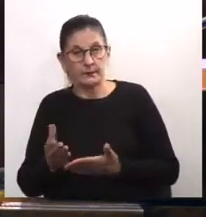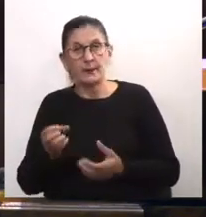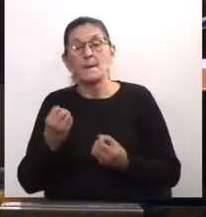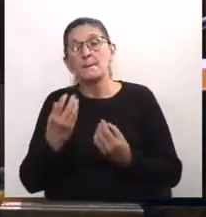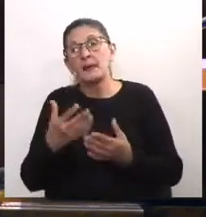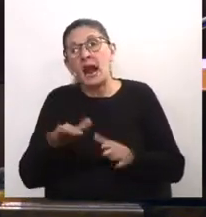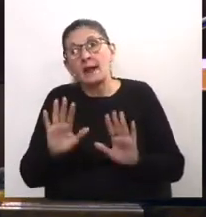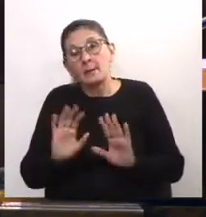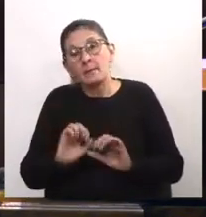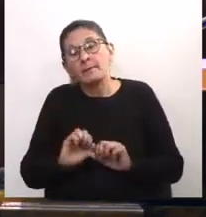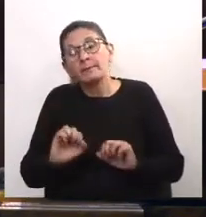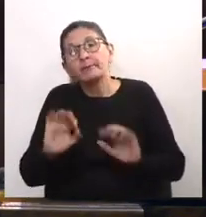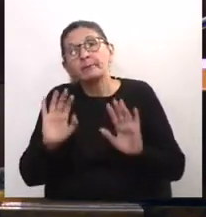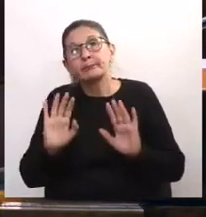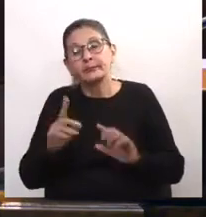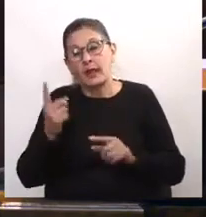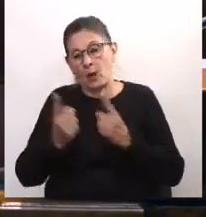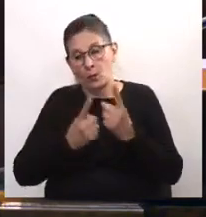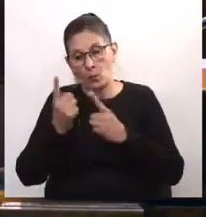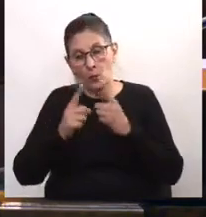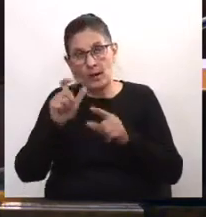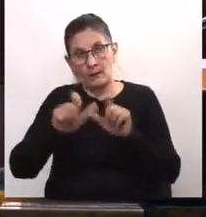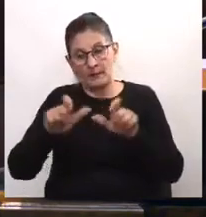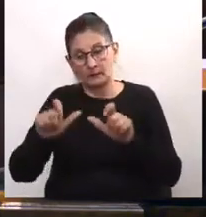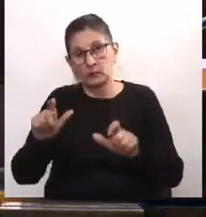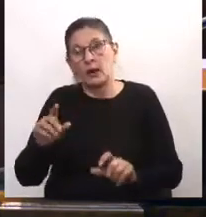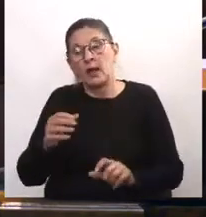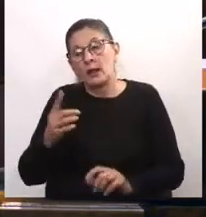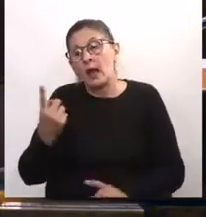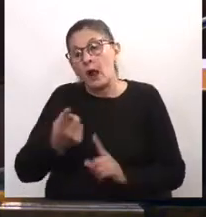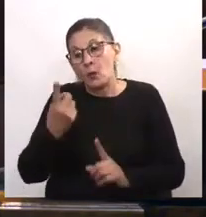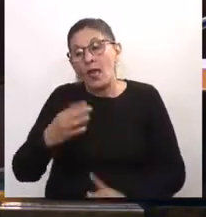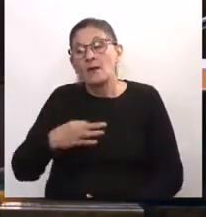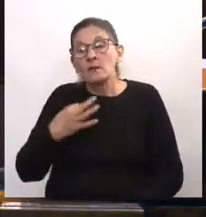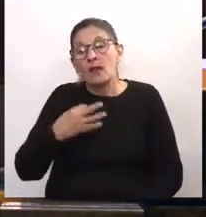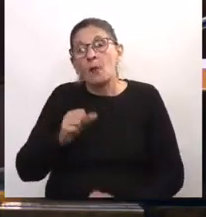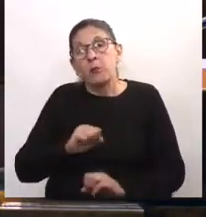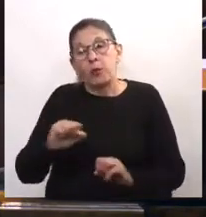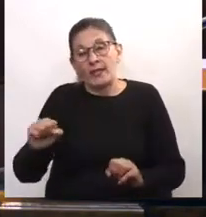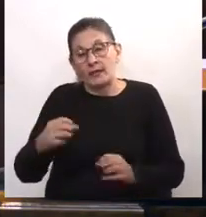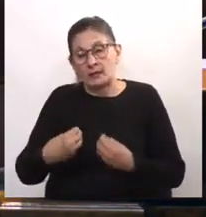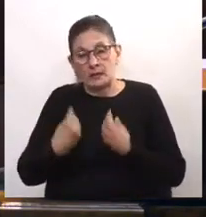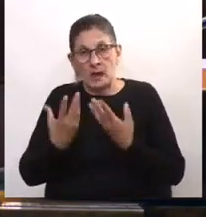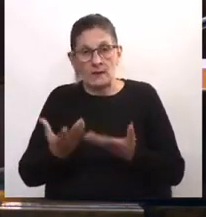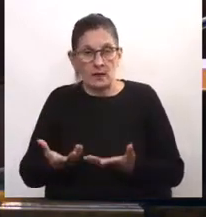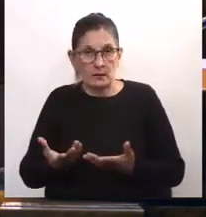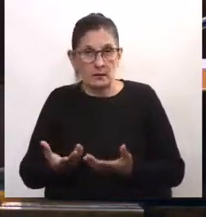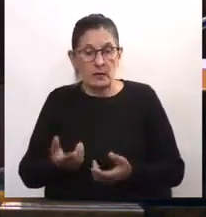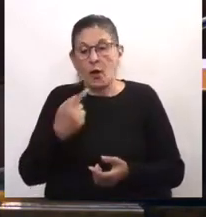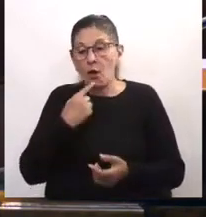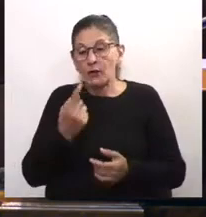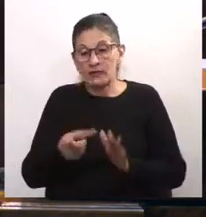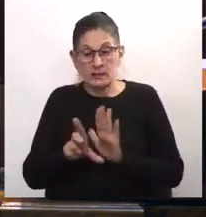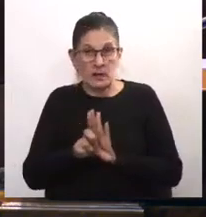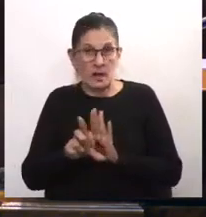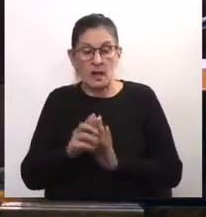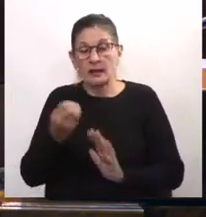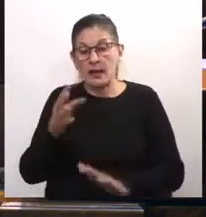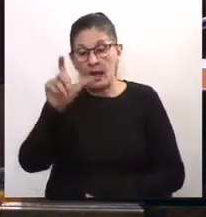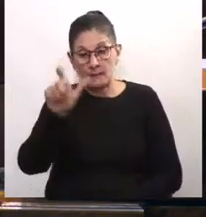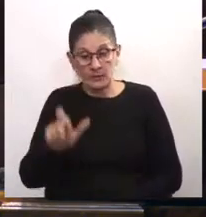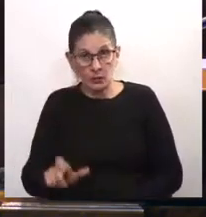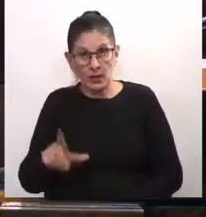al menos algunas personas cuya vida se va a salvar, porque esa es la diferencia. Lo que esta ley dice es que la